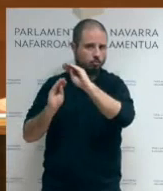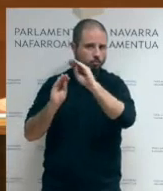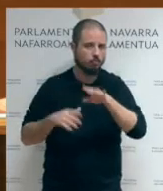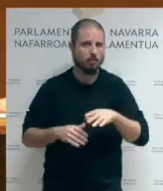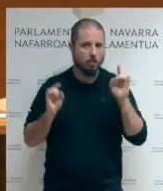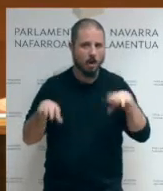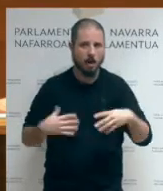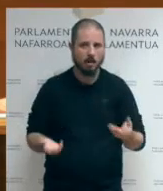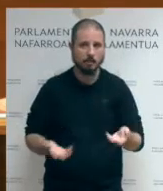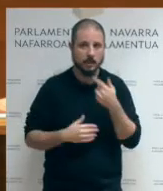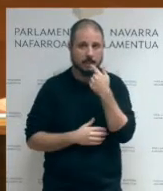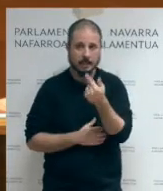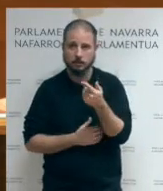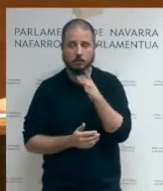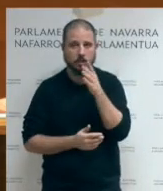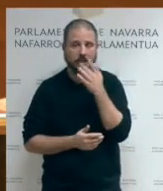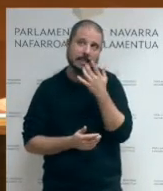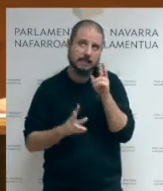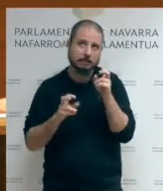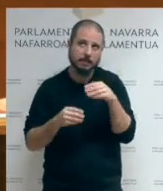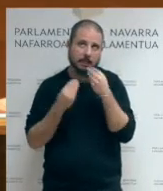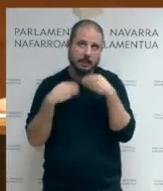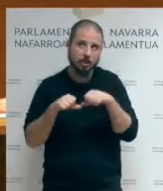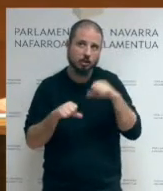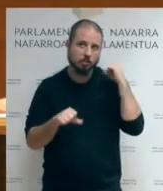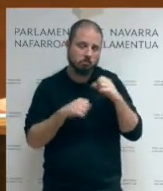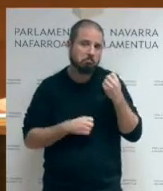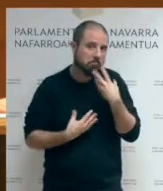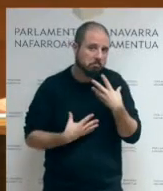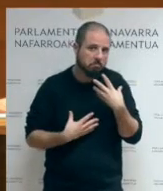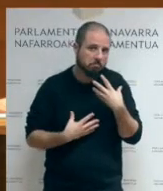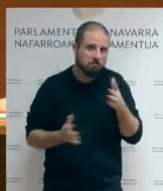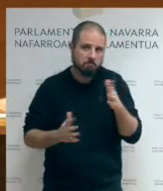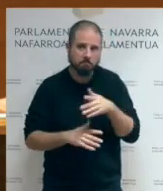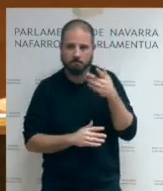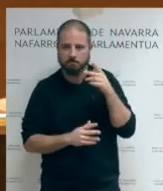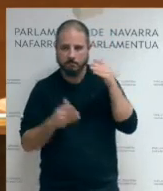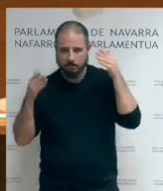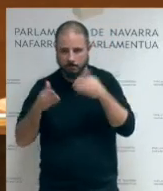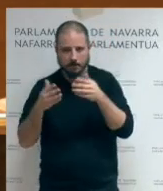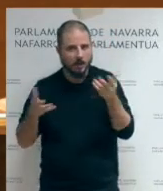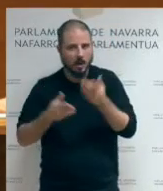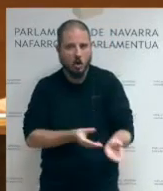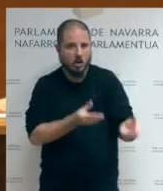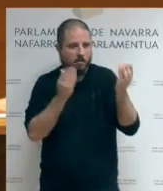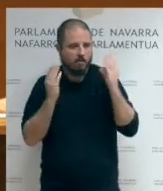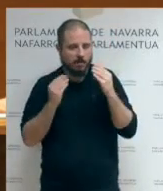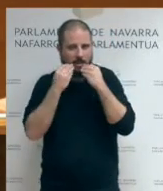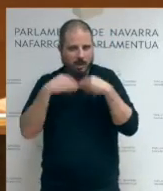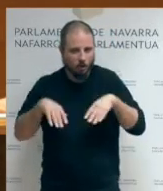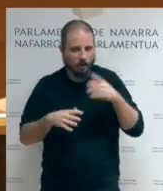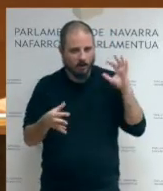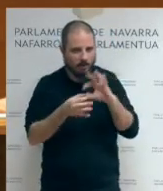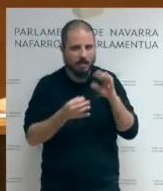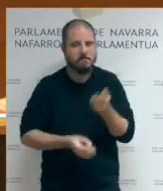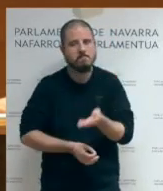algún tema es bueno hacer un poco de historia, en el que nos ocupa, pocos hay mejores que las transferencias de competencias. Miren, Navarra,